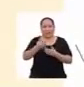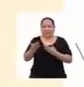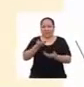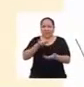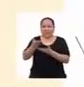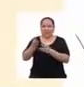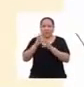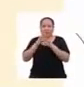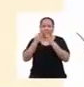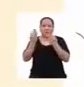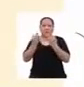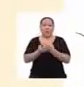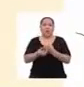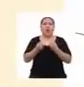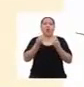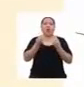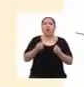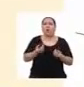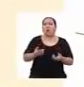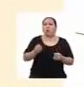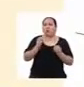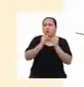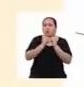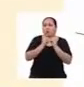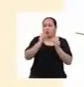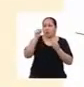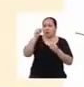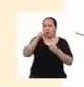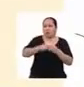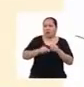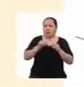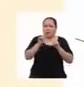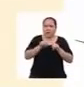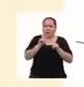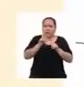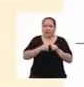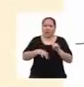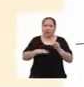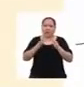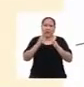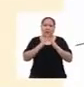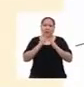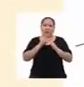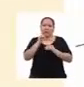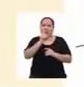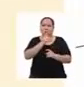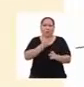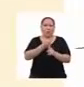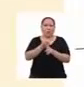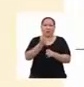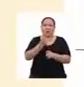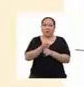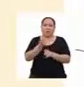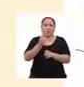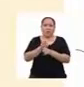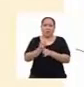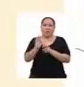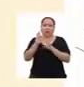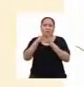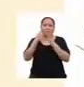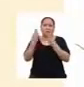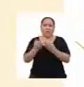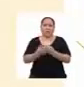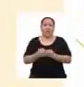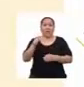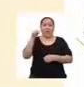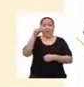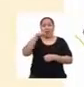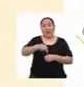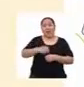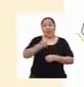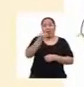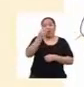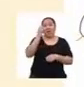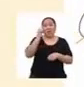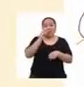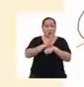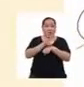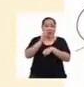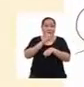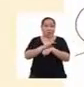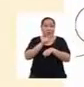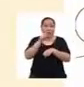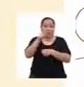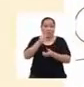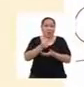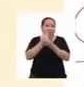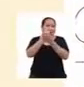sobrellevar este aislamiento sin afectar nuestras relaciones familiares? Pues aquí algunos consejos que pueden ser